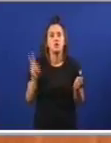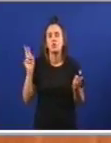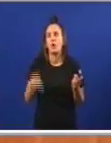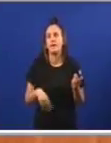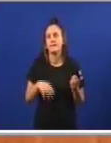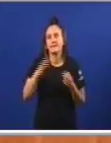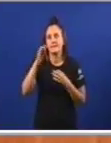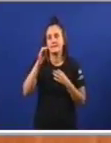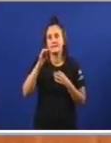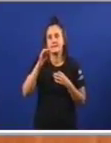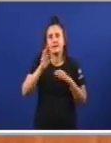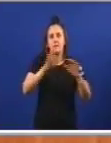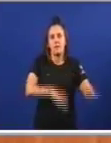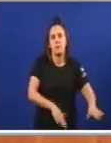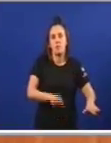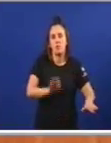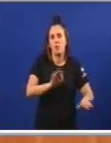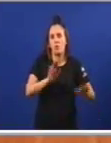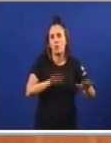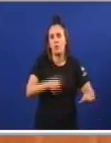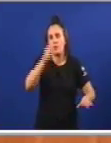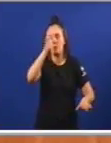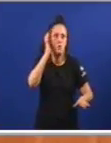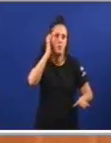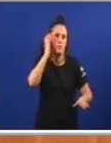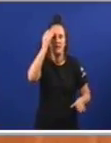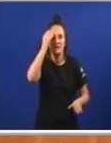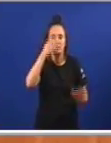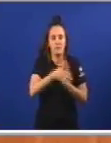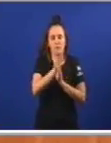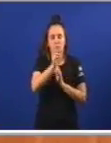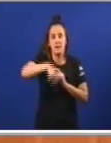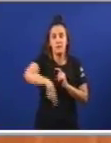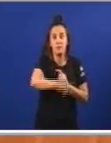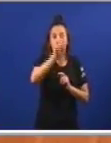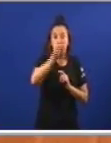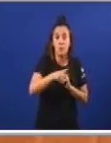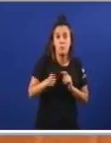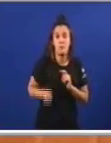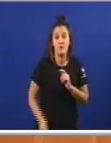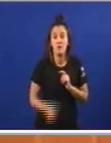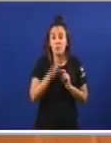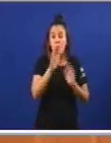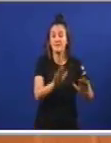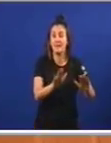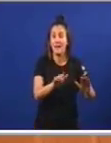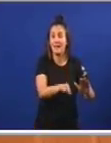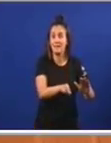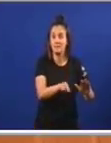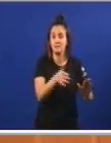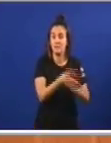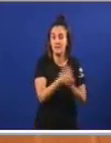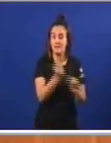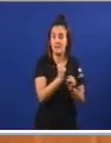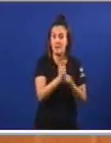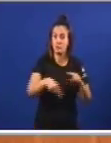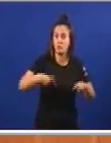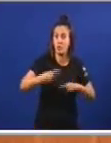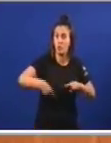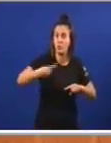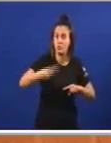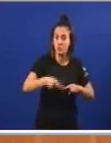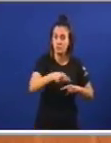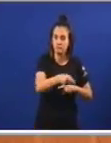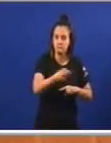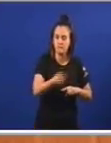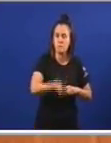criterio en favor delas e deles que, lóxicamente, son as profesionais, solo por estar ali, as que traballan todos os días, lóxicamente, as que